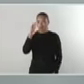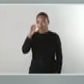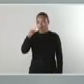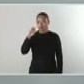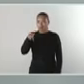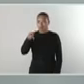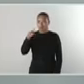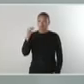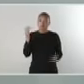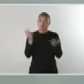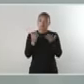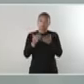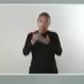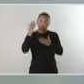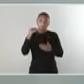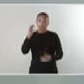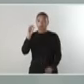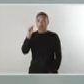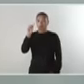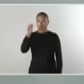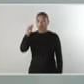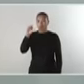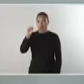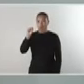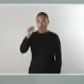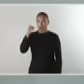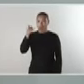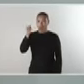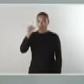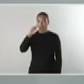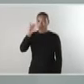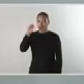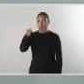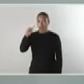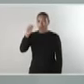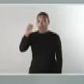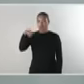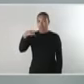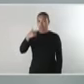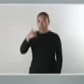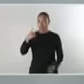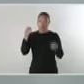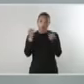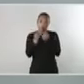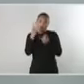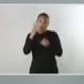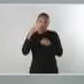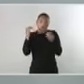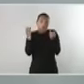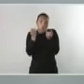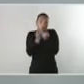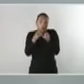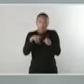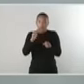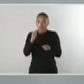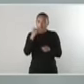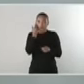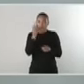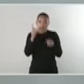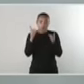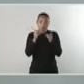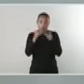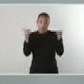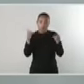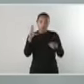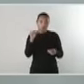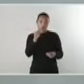me refiero a Baltazar Hinojosa Aquí están los cuatro juntos es por eso que no vemos nada diferente lo que han